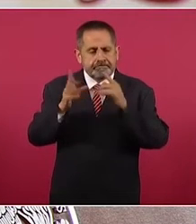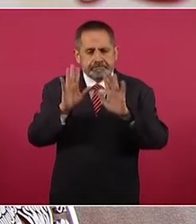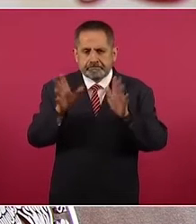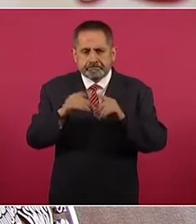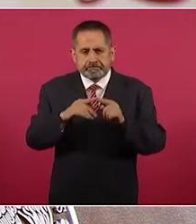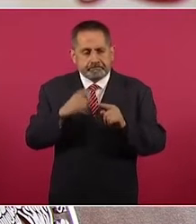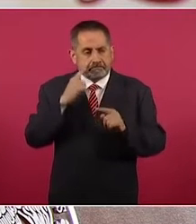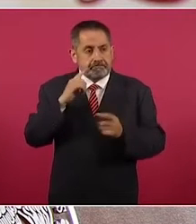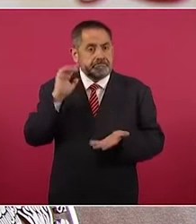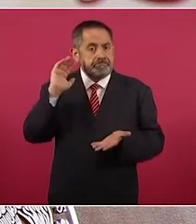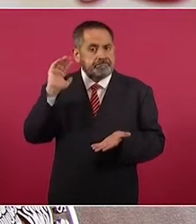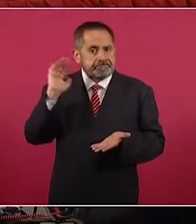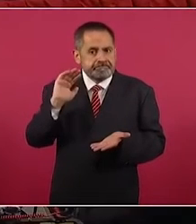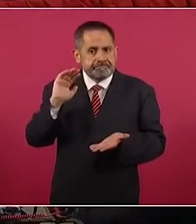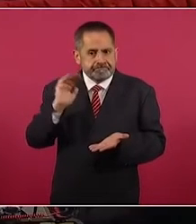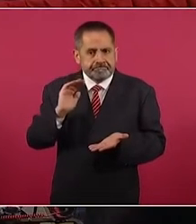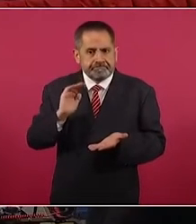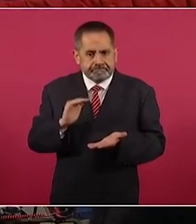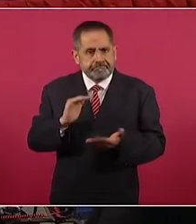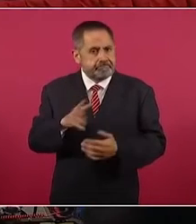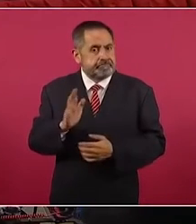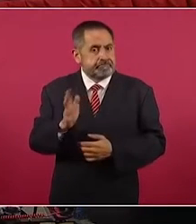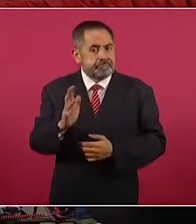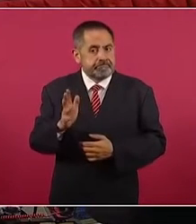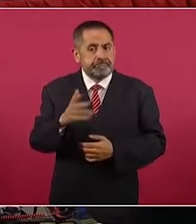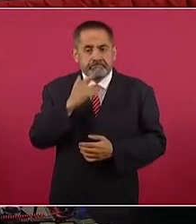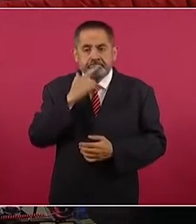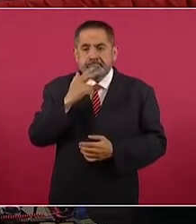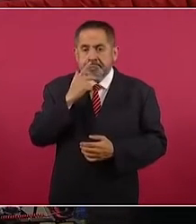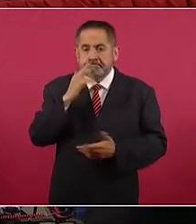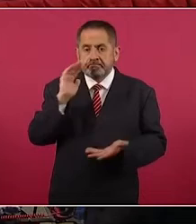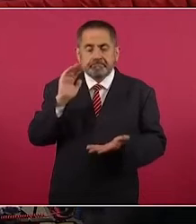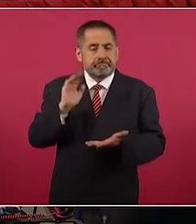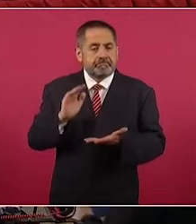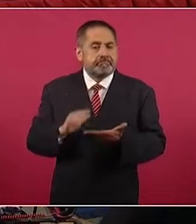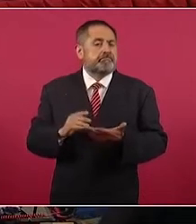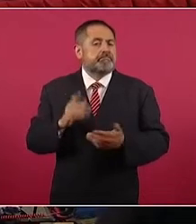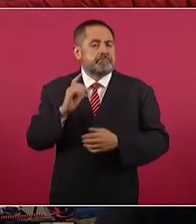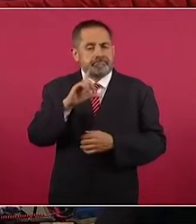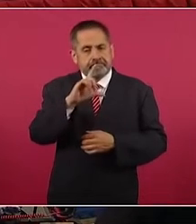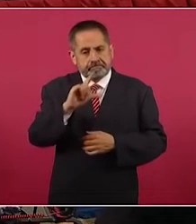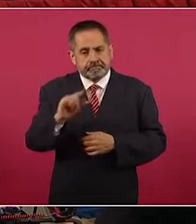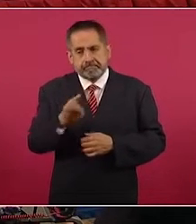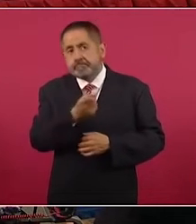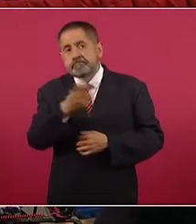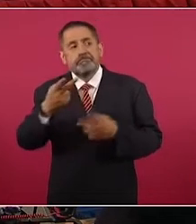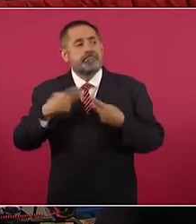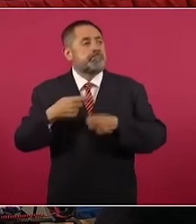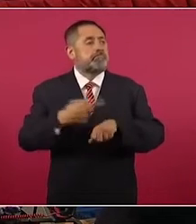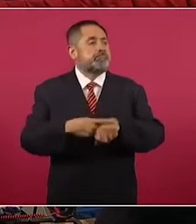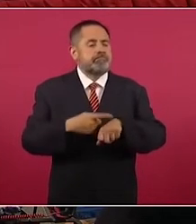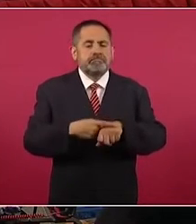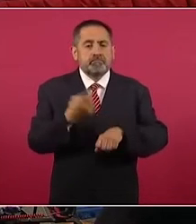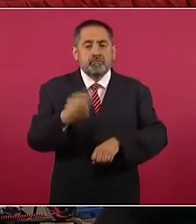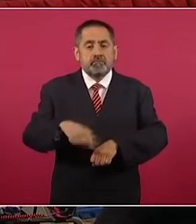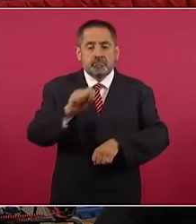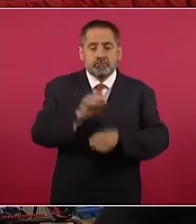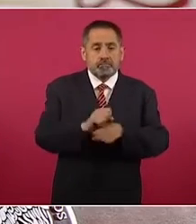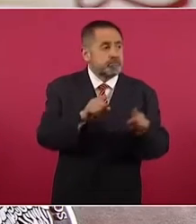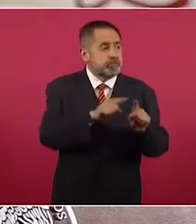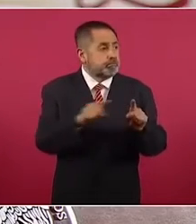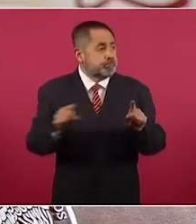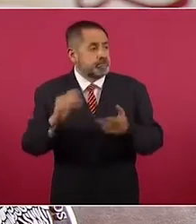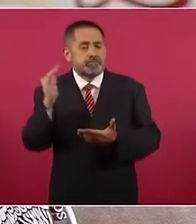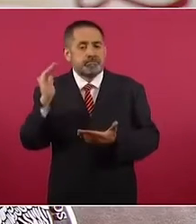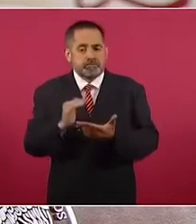a la reducción de la epidemia. La reducción quiere decir hay menos casos en una semana comparado